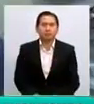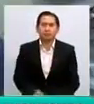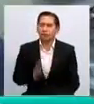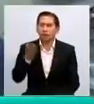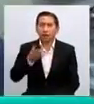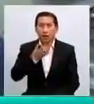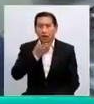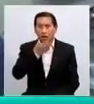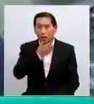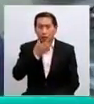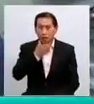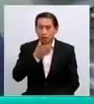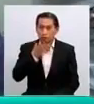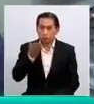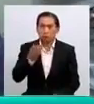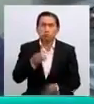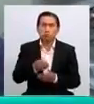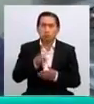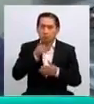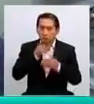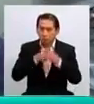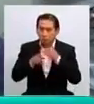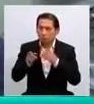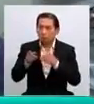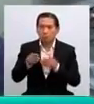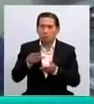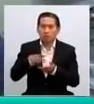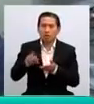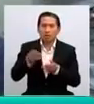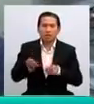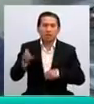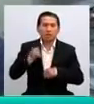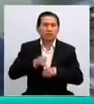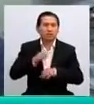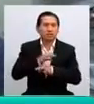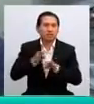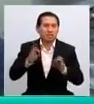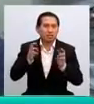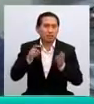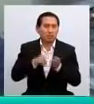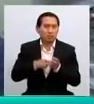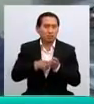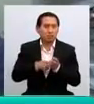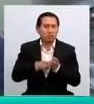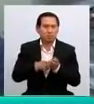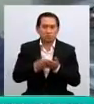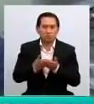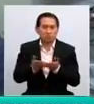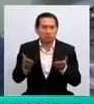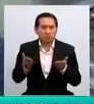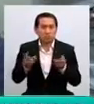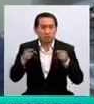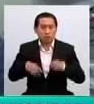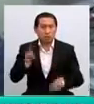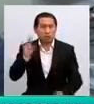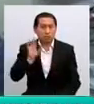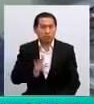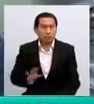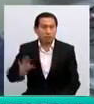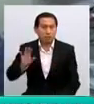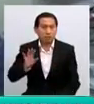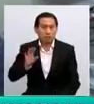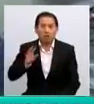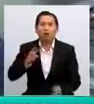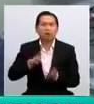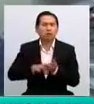Camacho, al evadir, cualquier contribución que sea de impuesto aquí en Bolivia